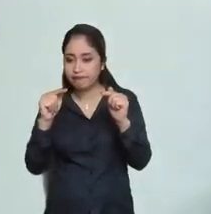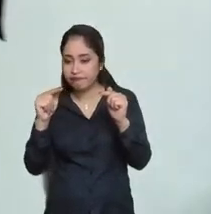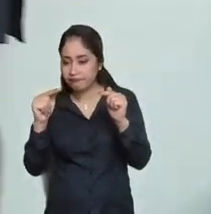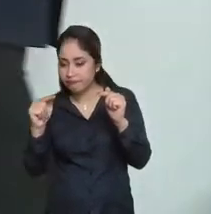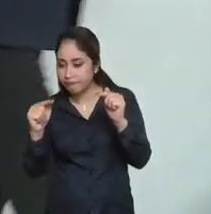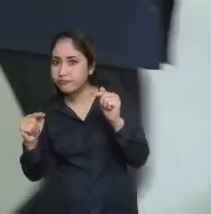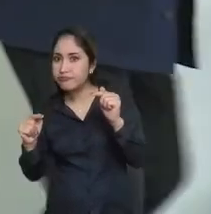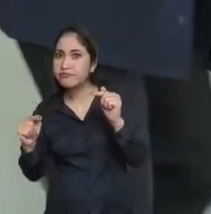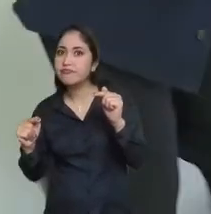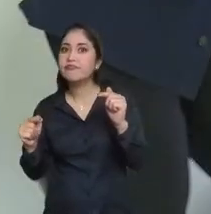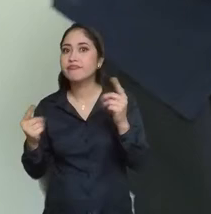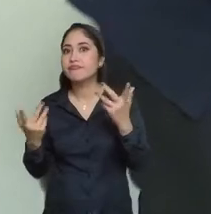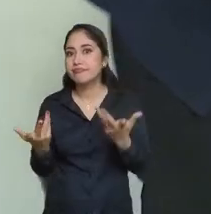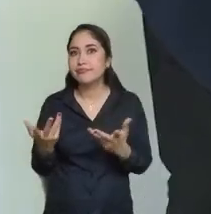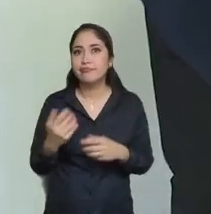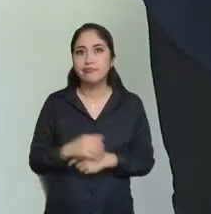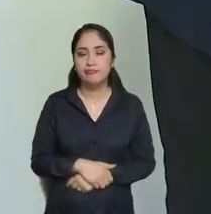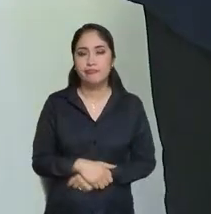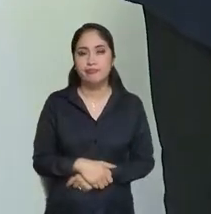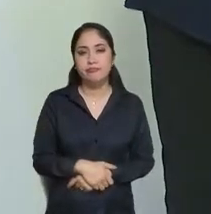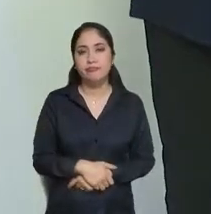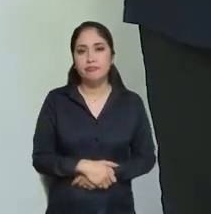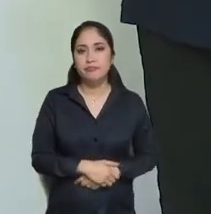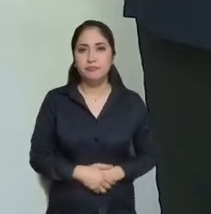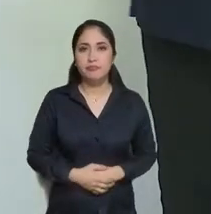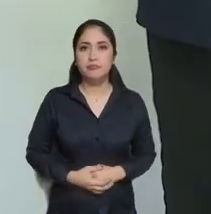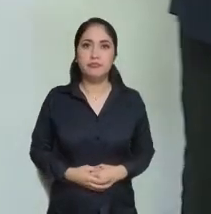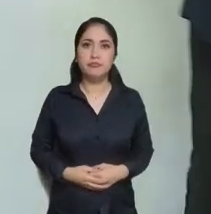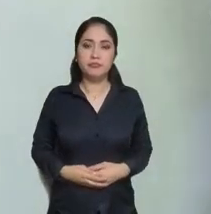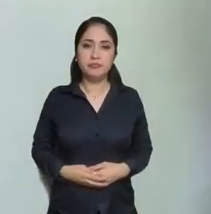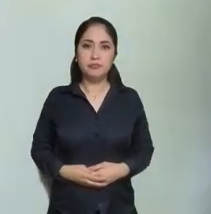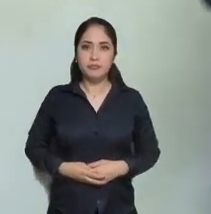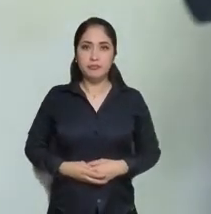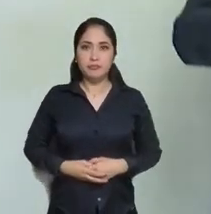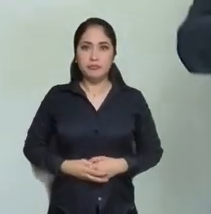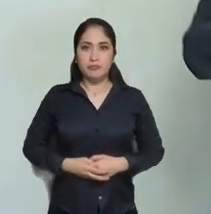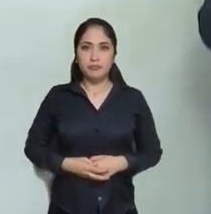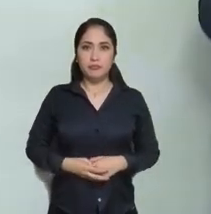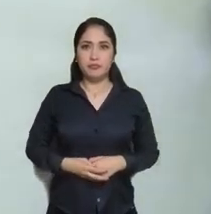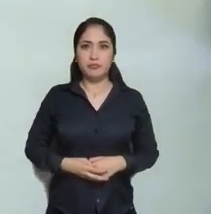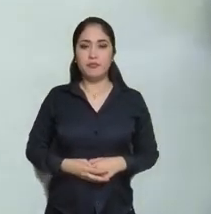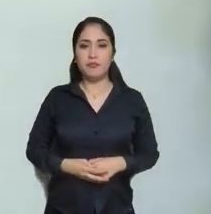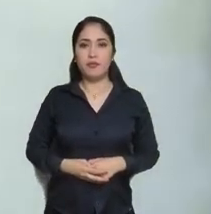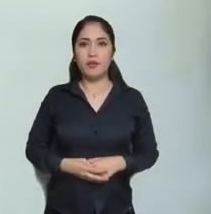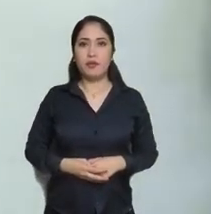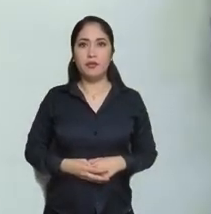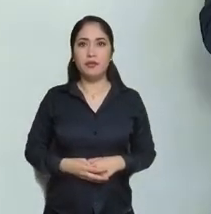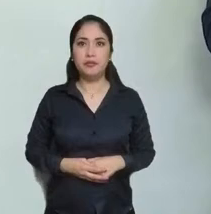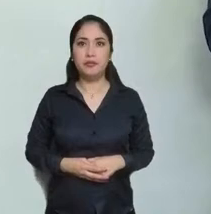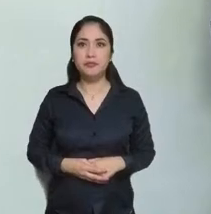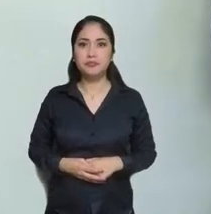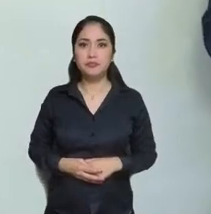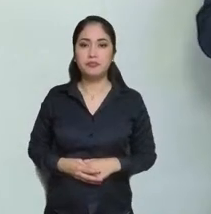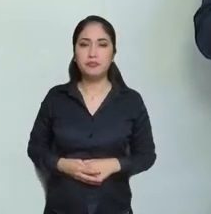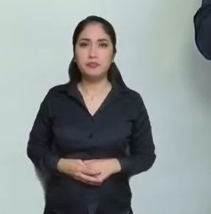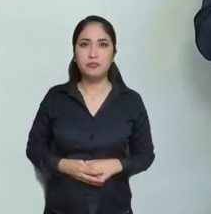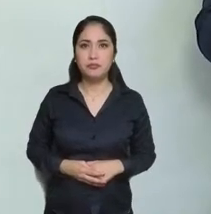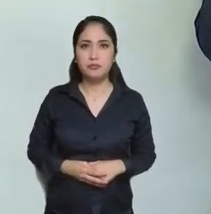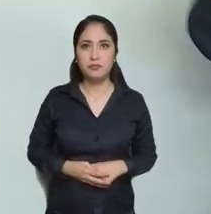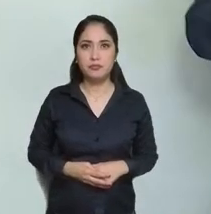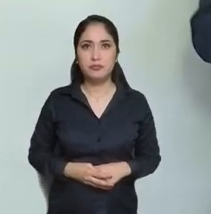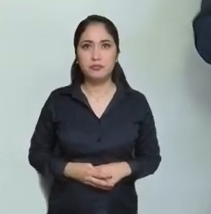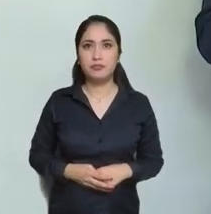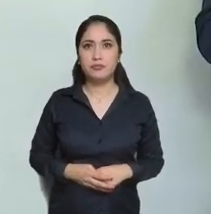cuántos sin vida, secretario? No sé si tenga el dato que nos pueda compartir. Se los proporciono ahorita, porque lo tengo aquí. Y más fácil es que le pregunten a